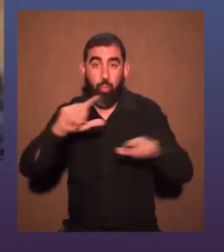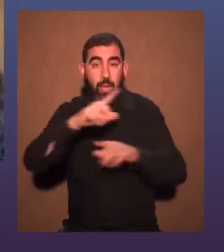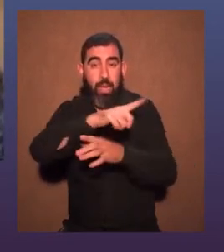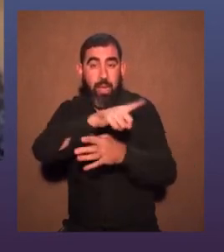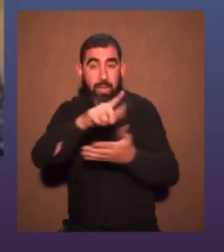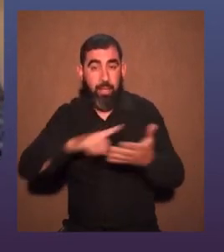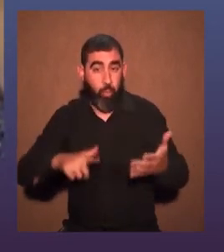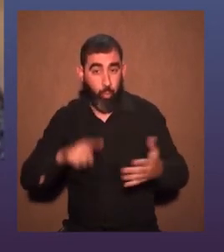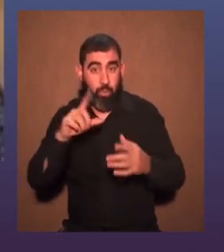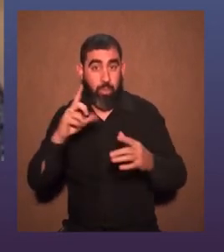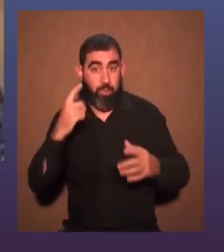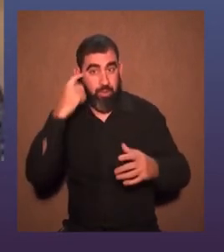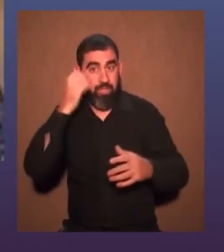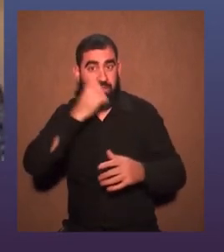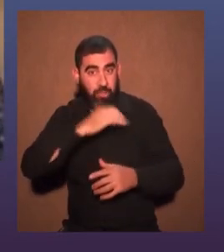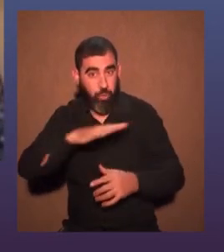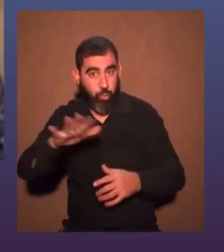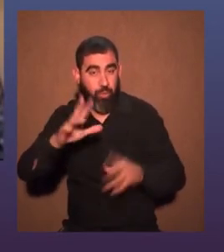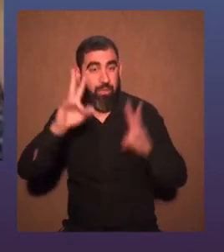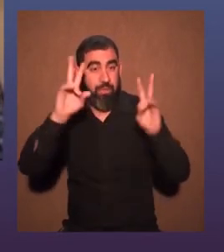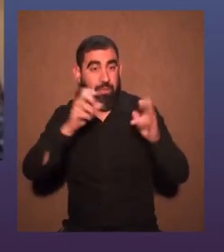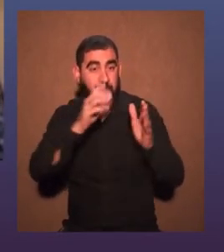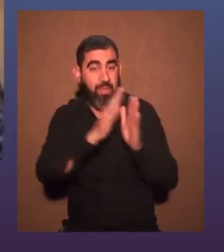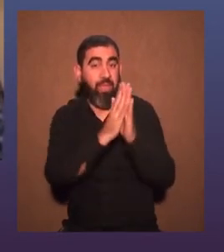hablando particularmente de La Tregua, ¿no? Sí. Entonces,